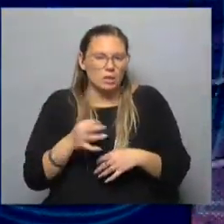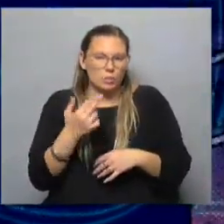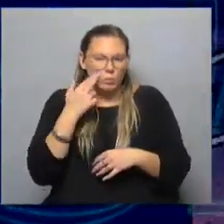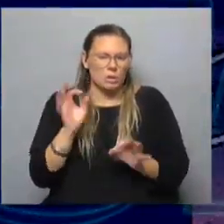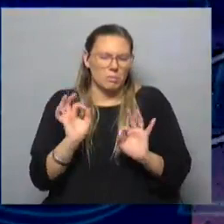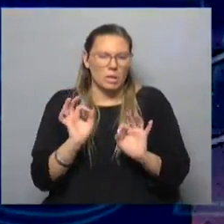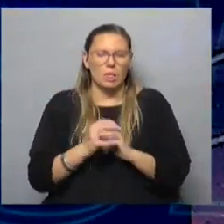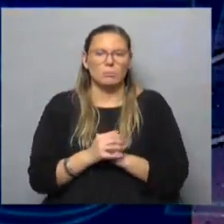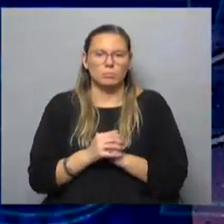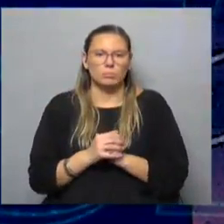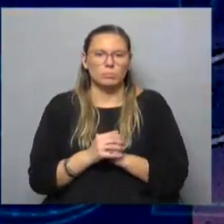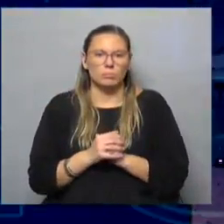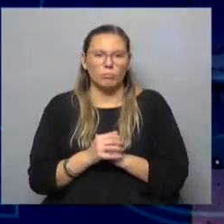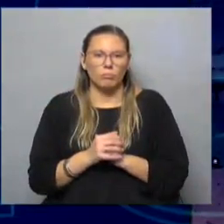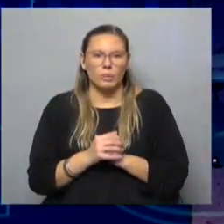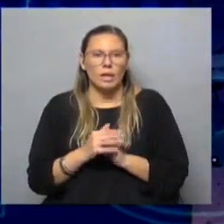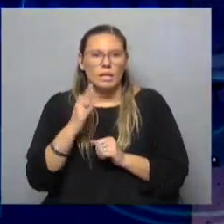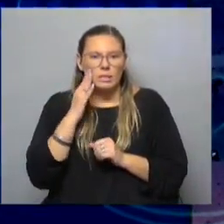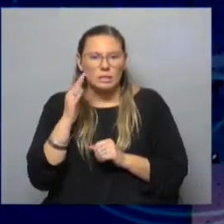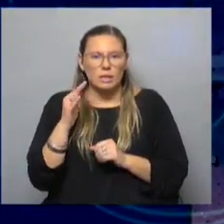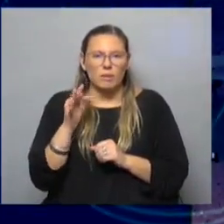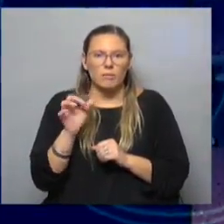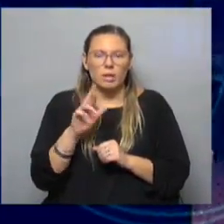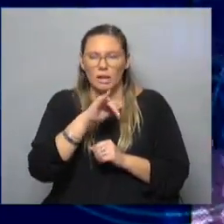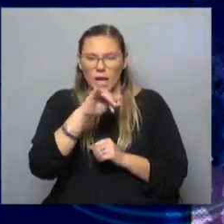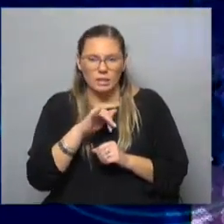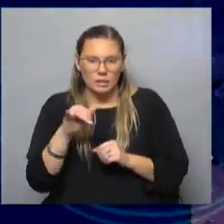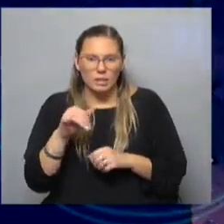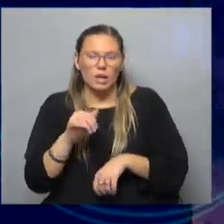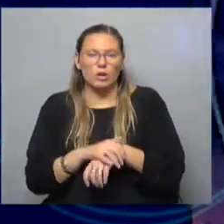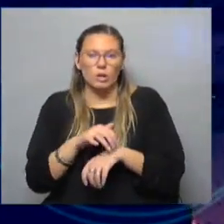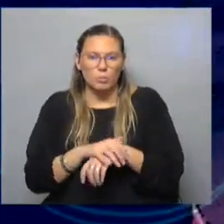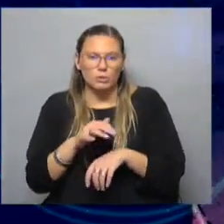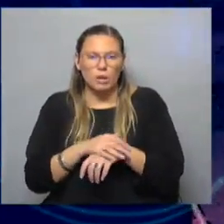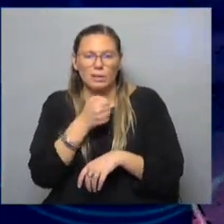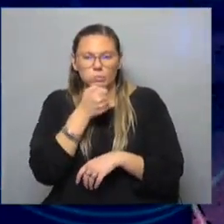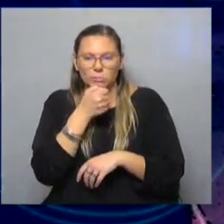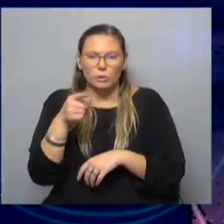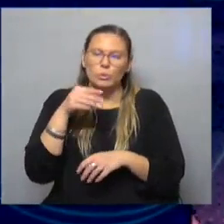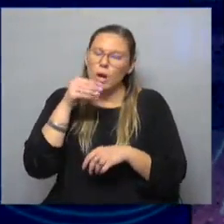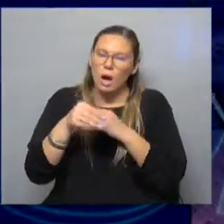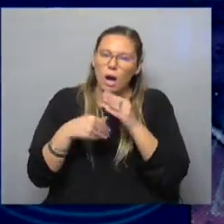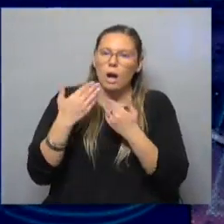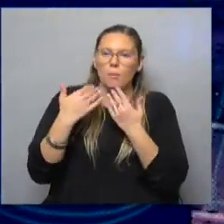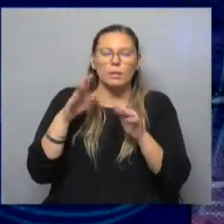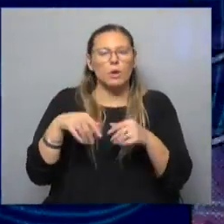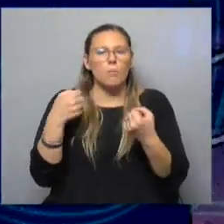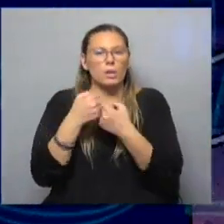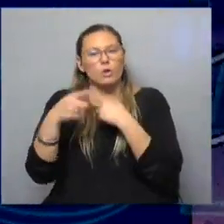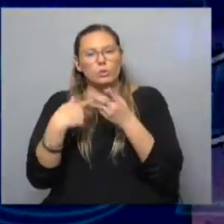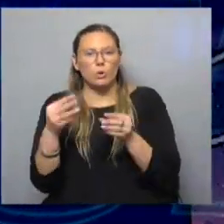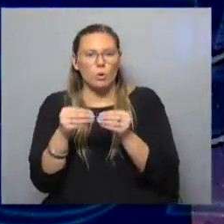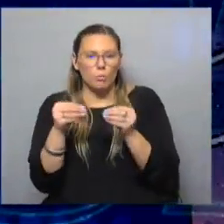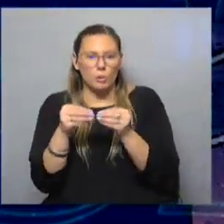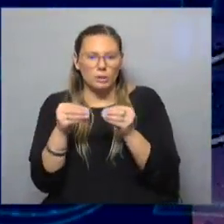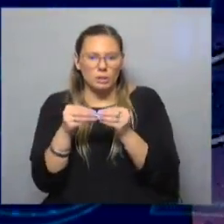problema. Perfecto. Bueno, sé que Marcelo Fernández va a estar encargado de la conducción, tú vas a estar comentando las peleas y a otro compañero más